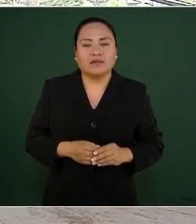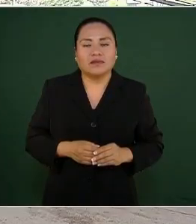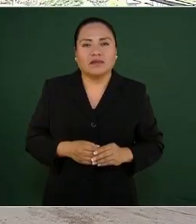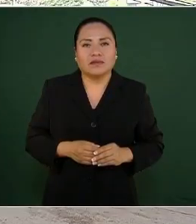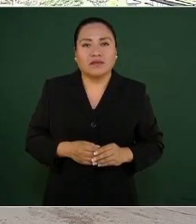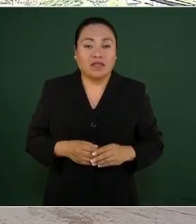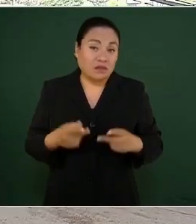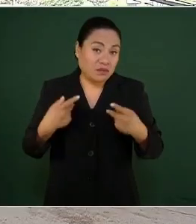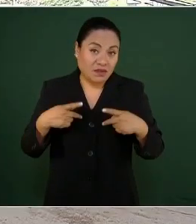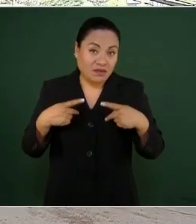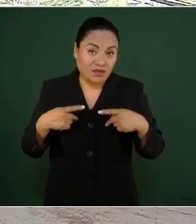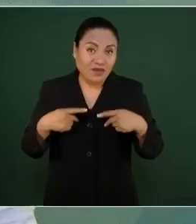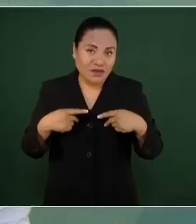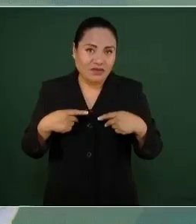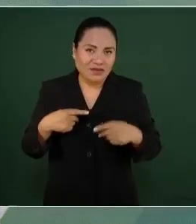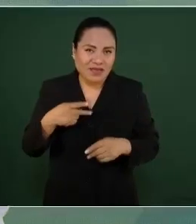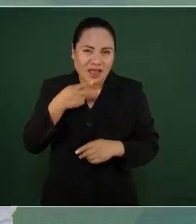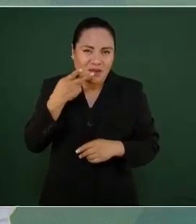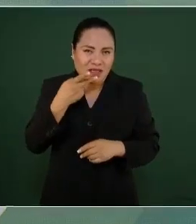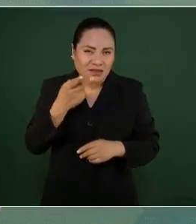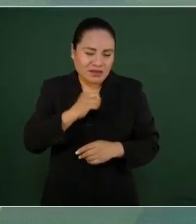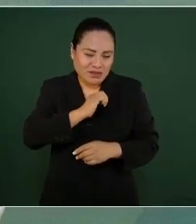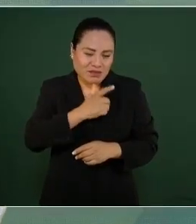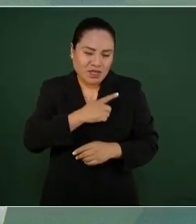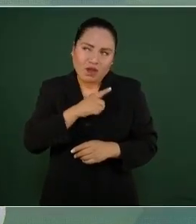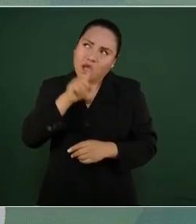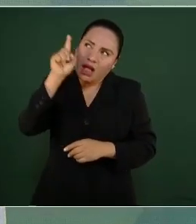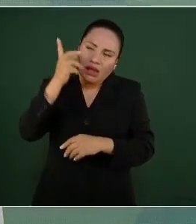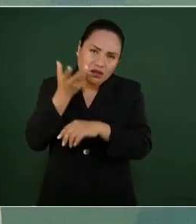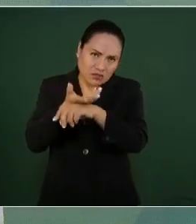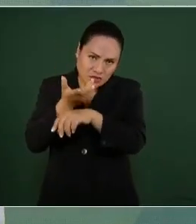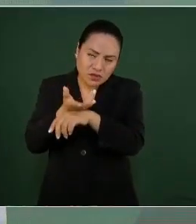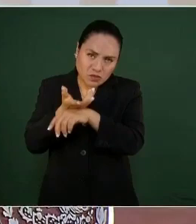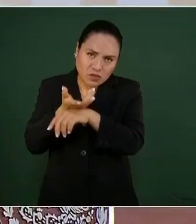los hispanos lo van a agradecer